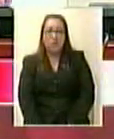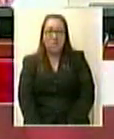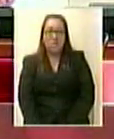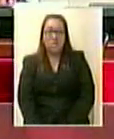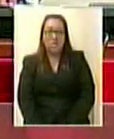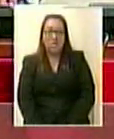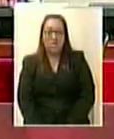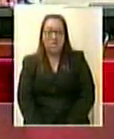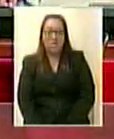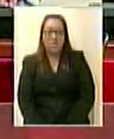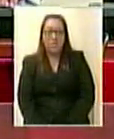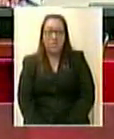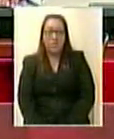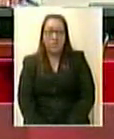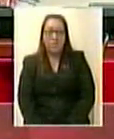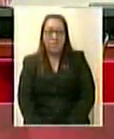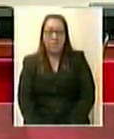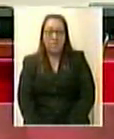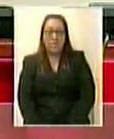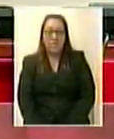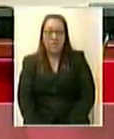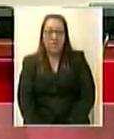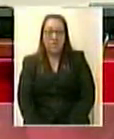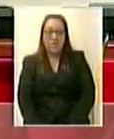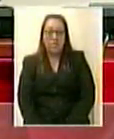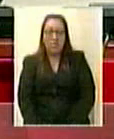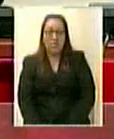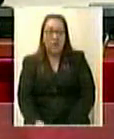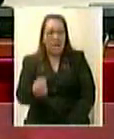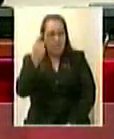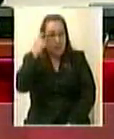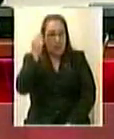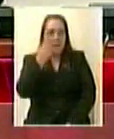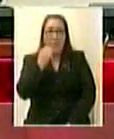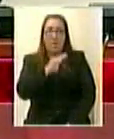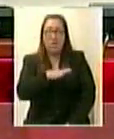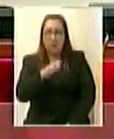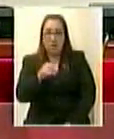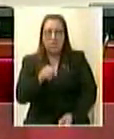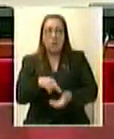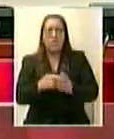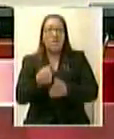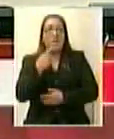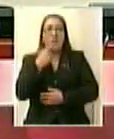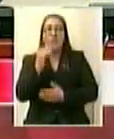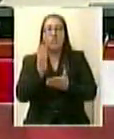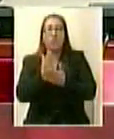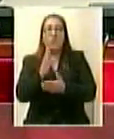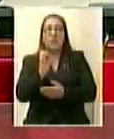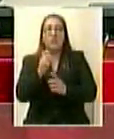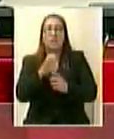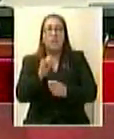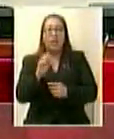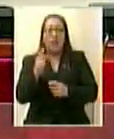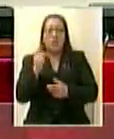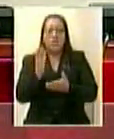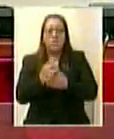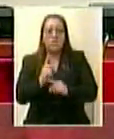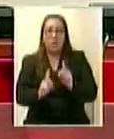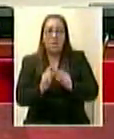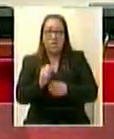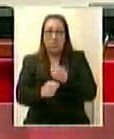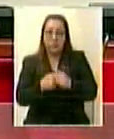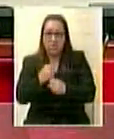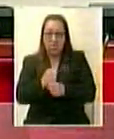están manipulando la mente de los niños en nuestro país. En un estudio de cereales que se presentó hace algunos años, que lo hizo